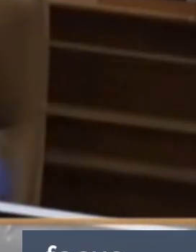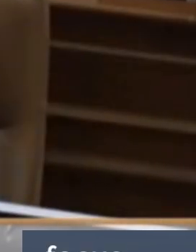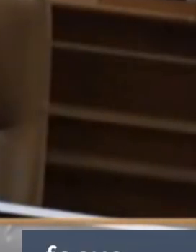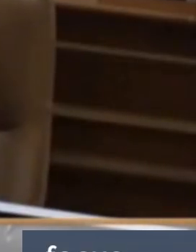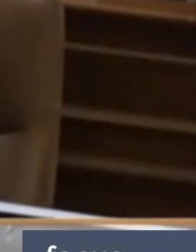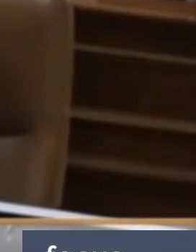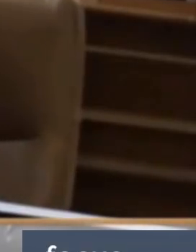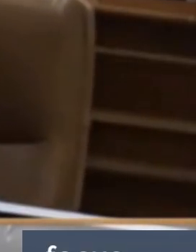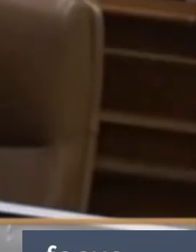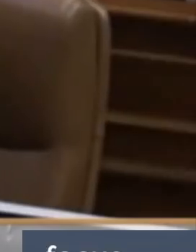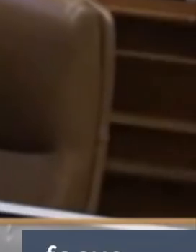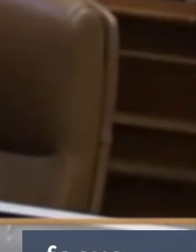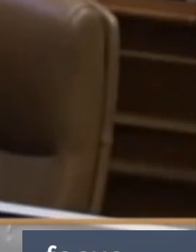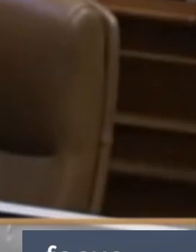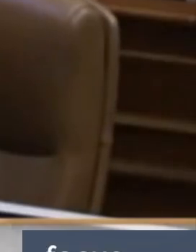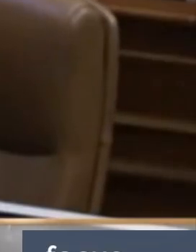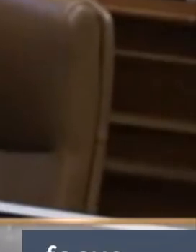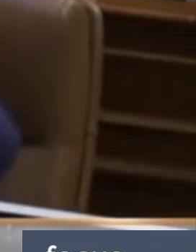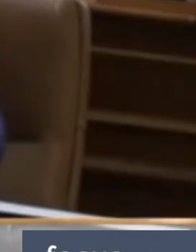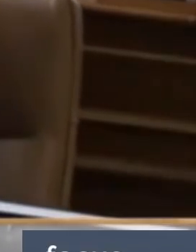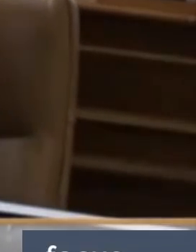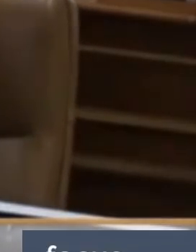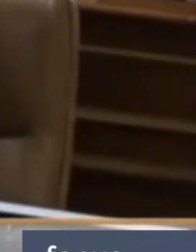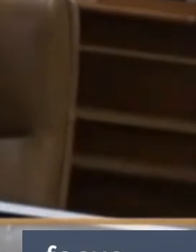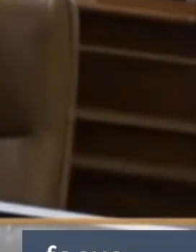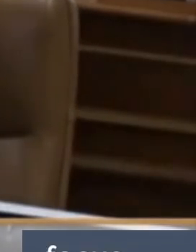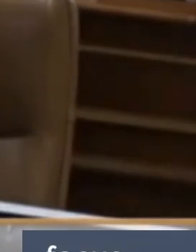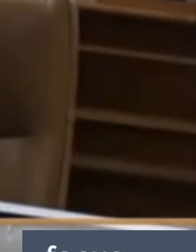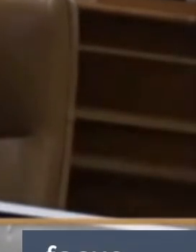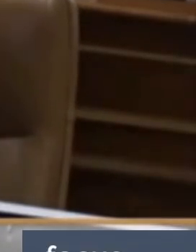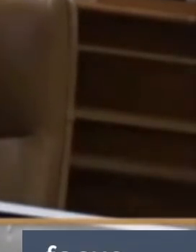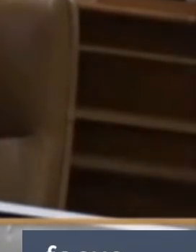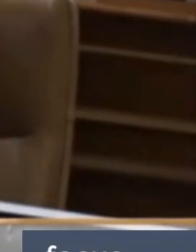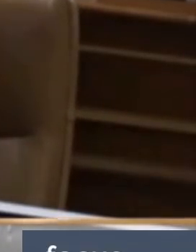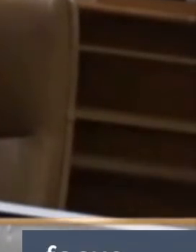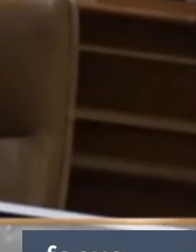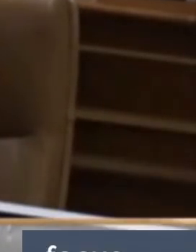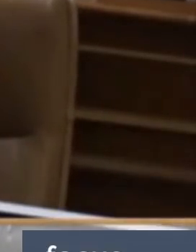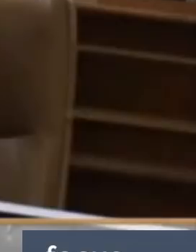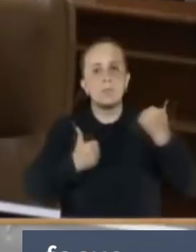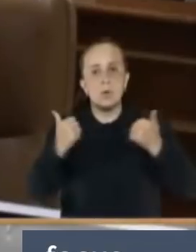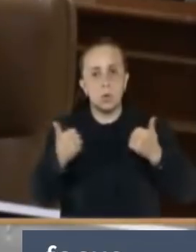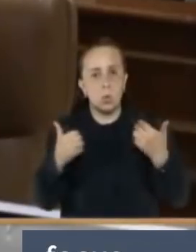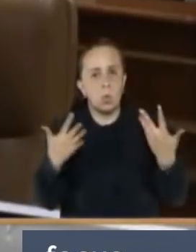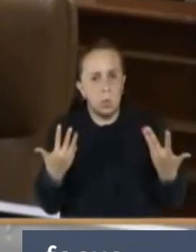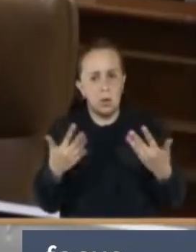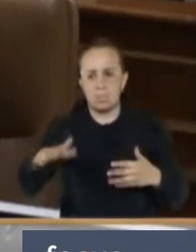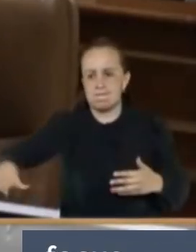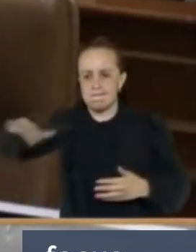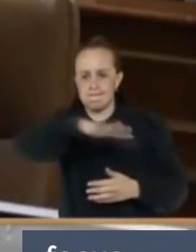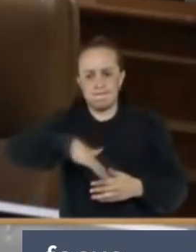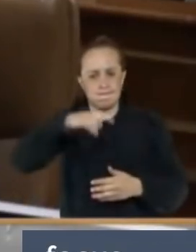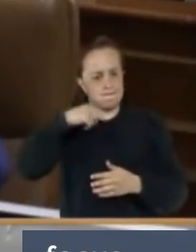horas frente a un televisor o aquí, cuando más fácil hubiese sido que